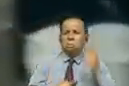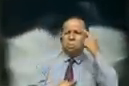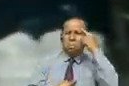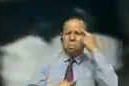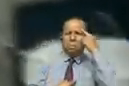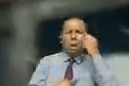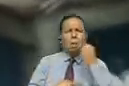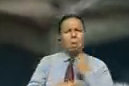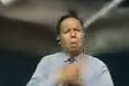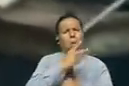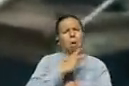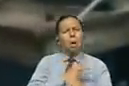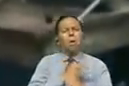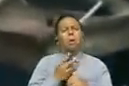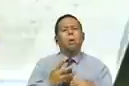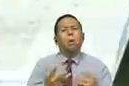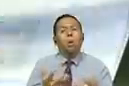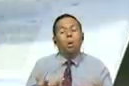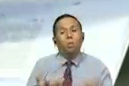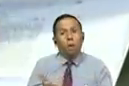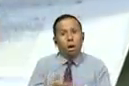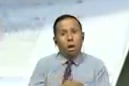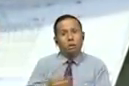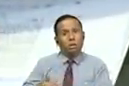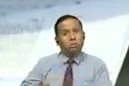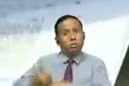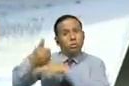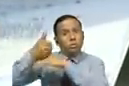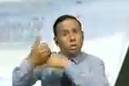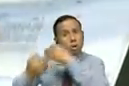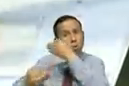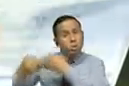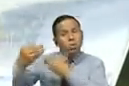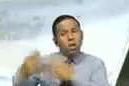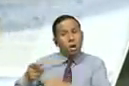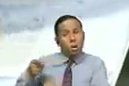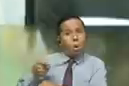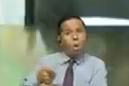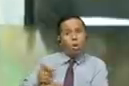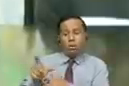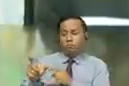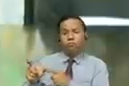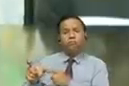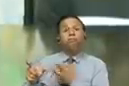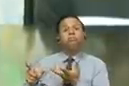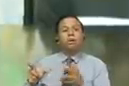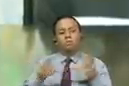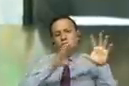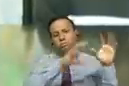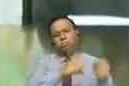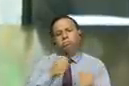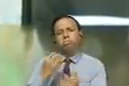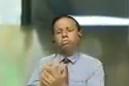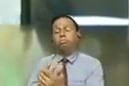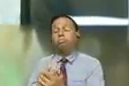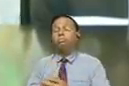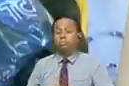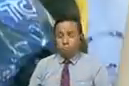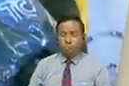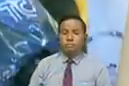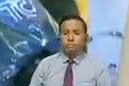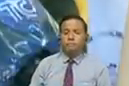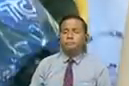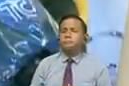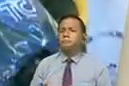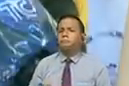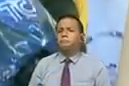2 años, era la existencia de una boleta de captura que pesaba en su contra, emitida por un juez de la Unidad de Adolescentes Infractores. El